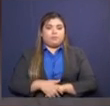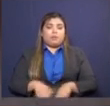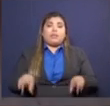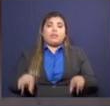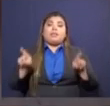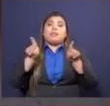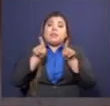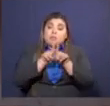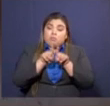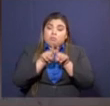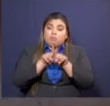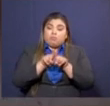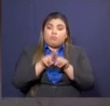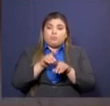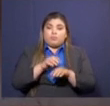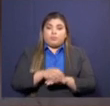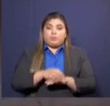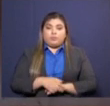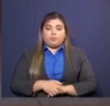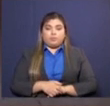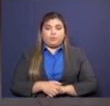También les confirmo